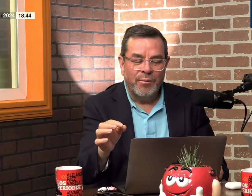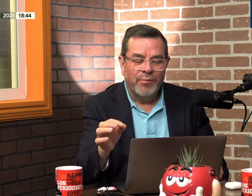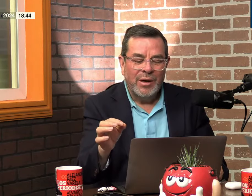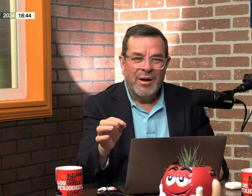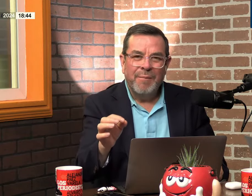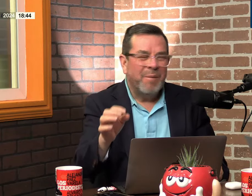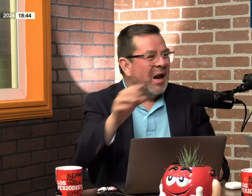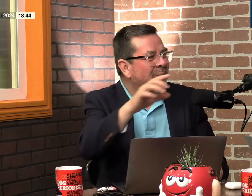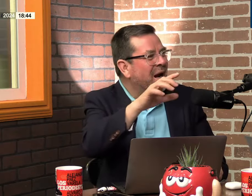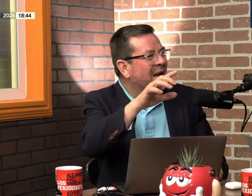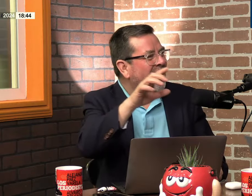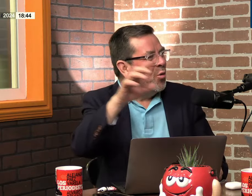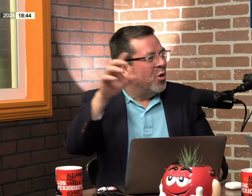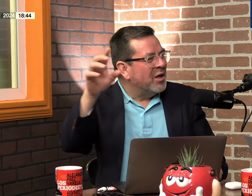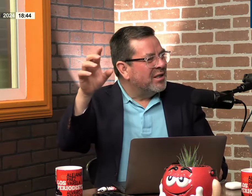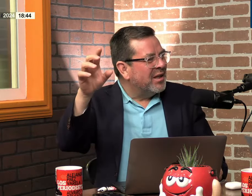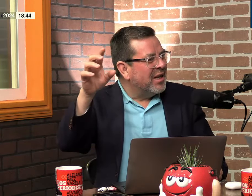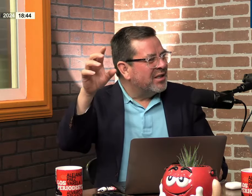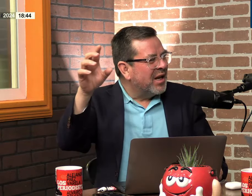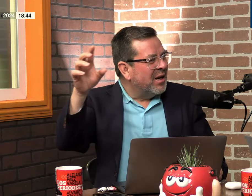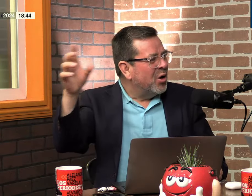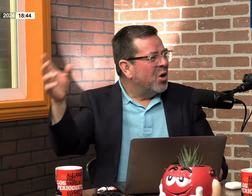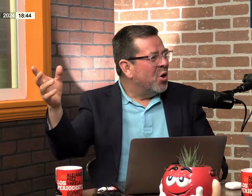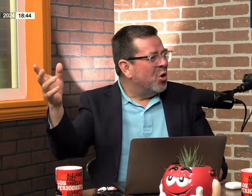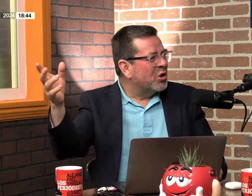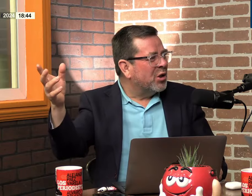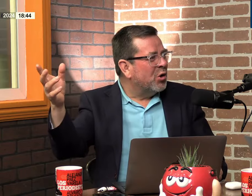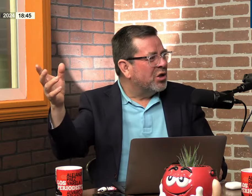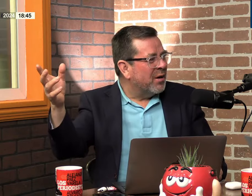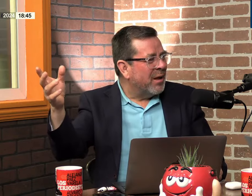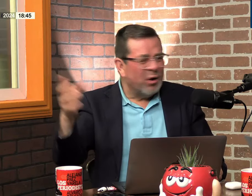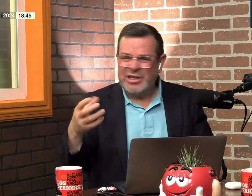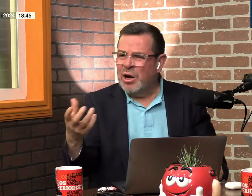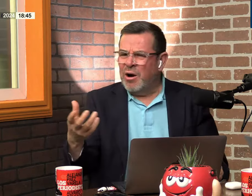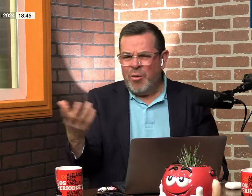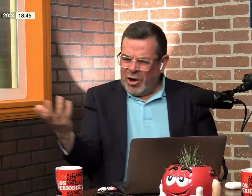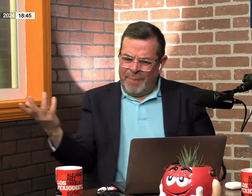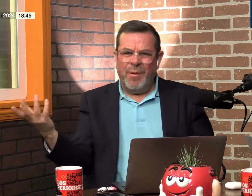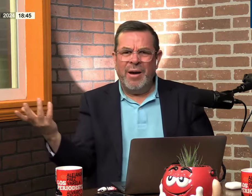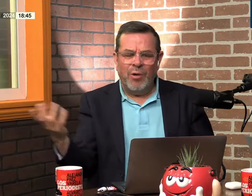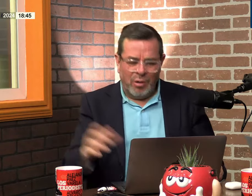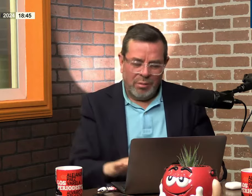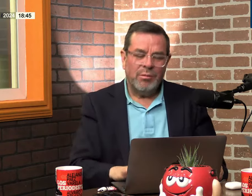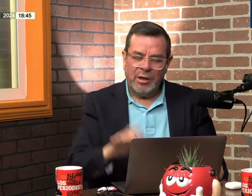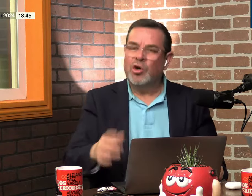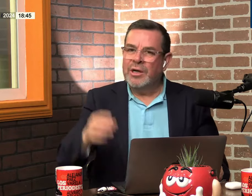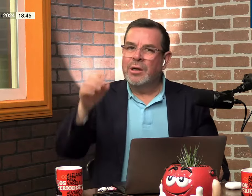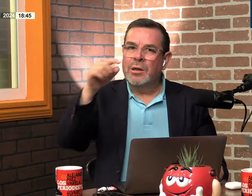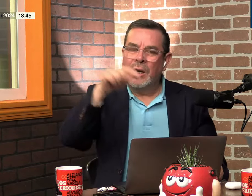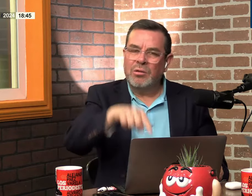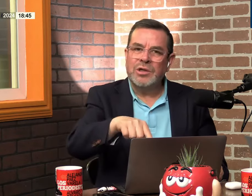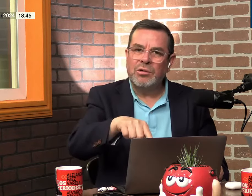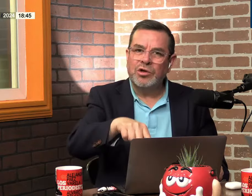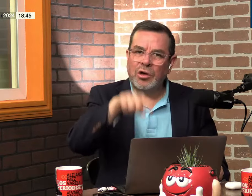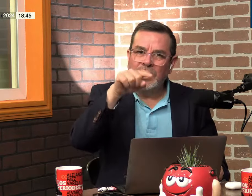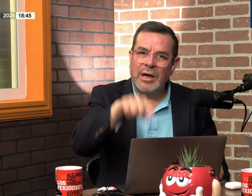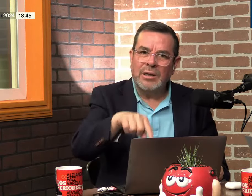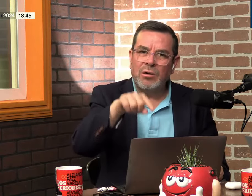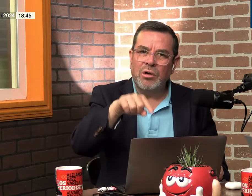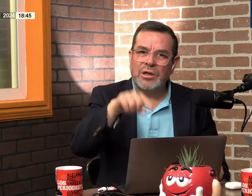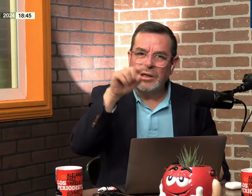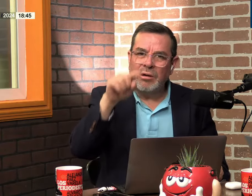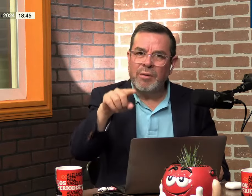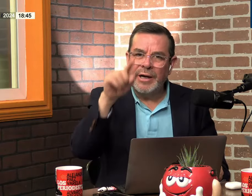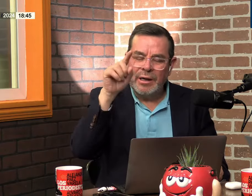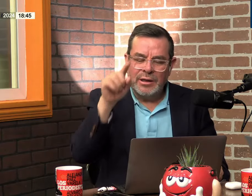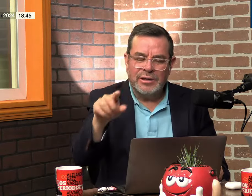pueblo. Palabra que cómo les detestan los conservadores. ¿Cómo que pueblo? Bueno, la Constitución, en el